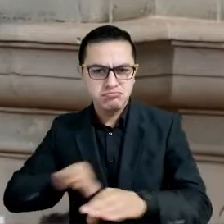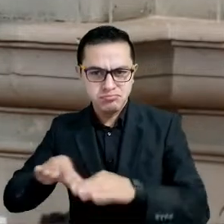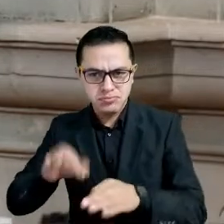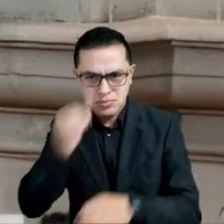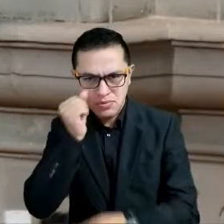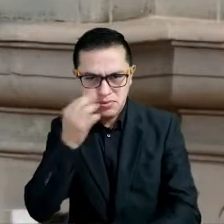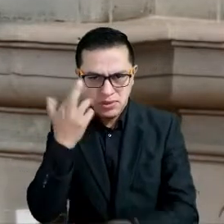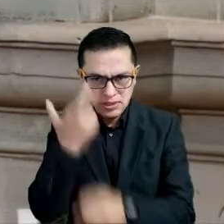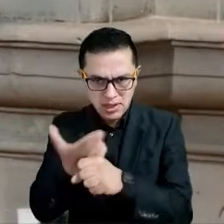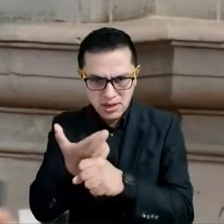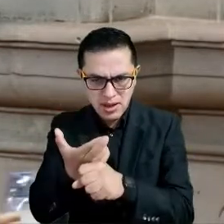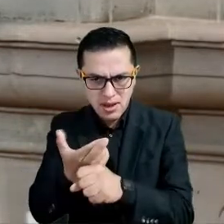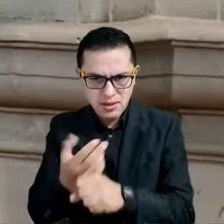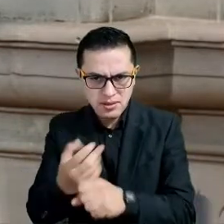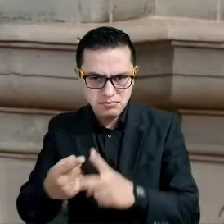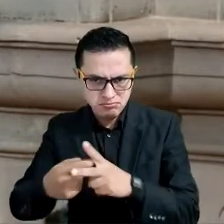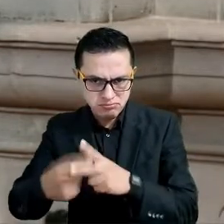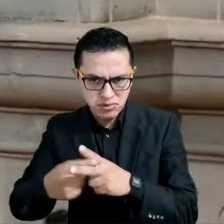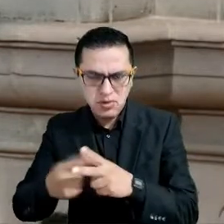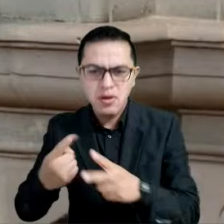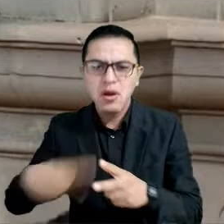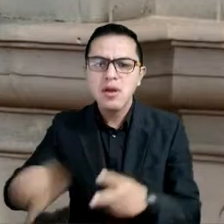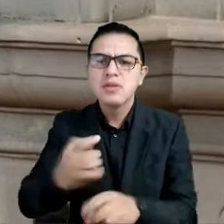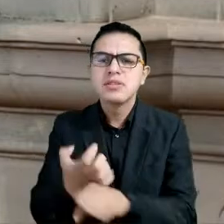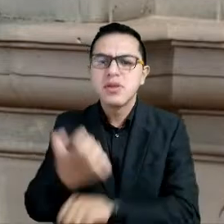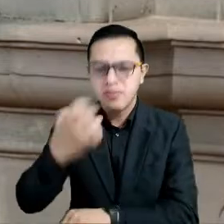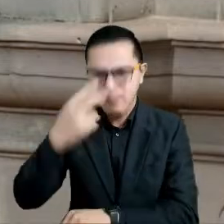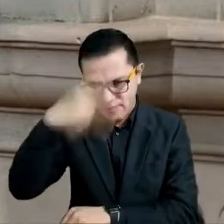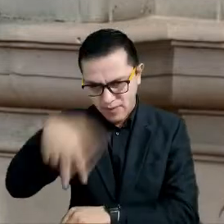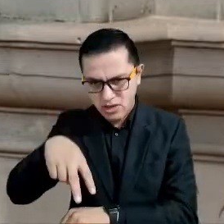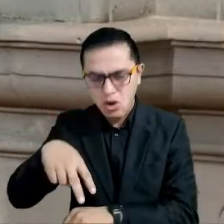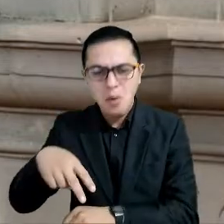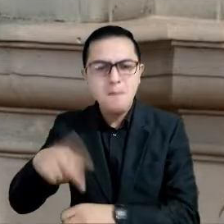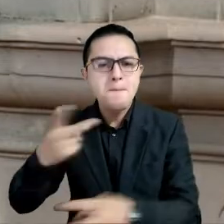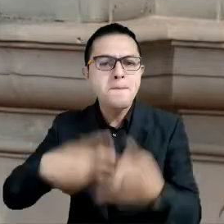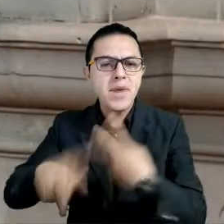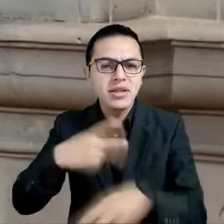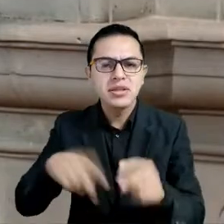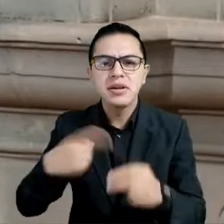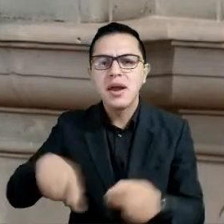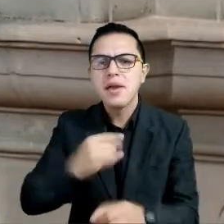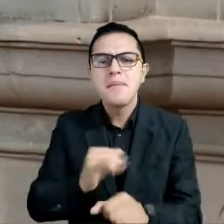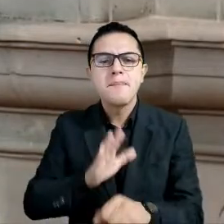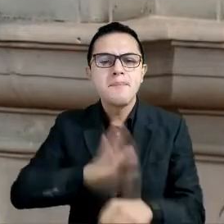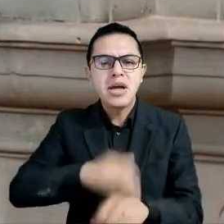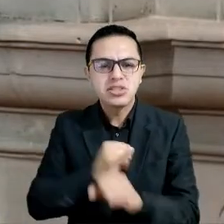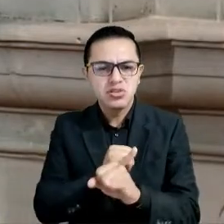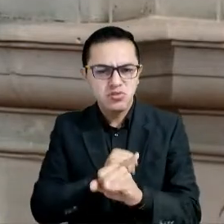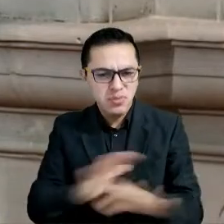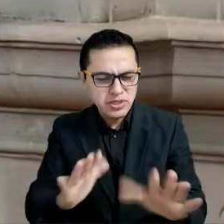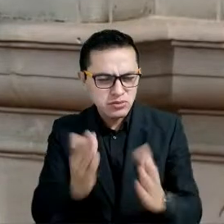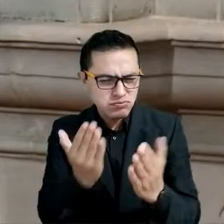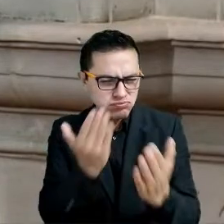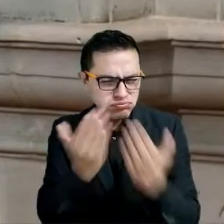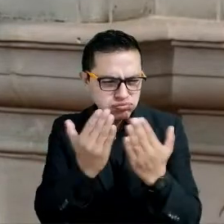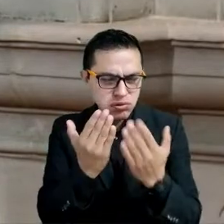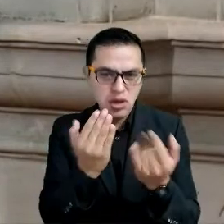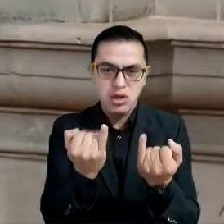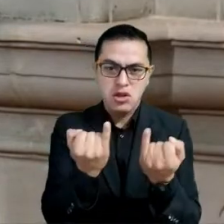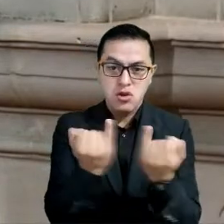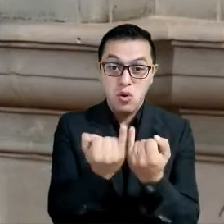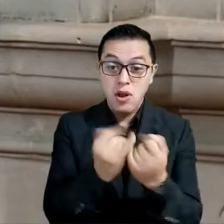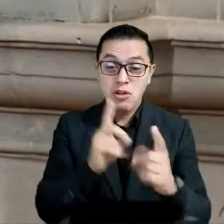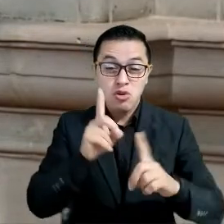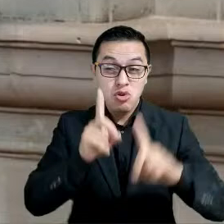Finanzas del Poder Ejecutivo del Estado de México, quienes ampliaron la información y aclararon las dudas y